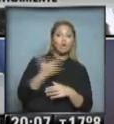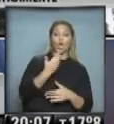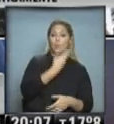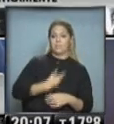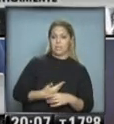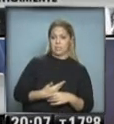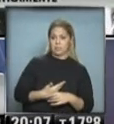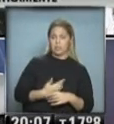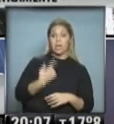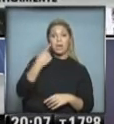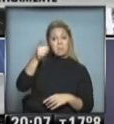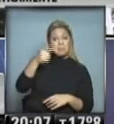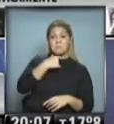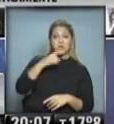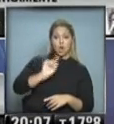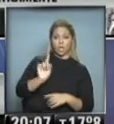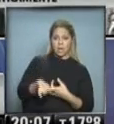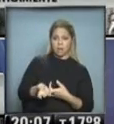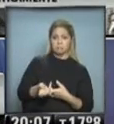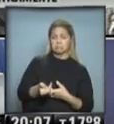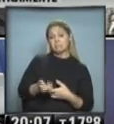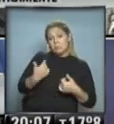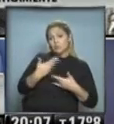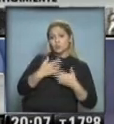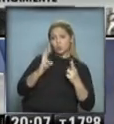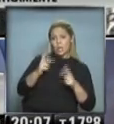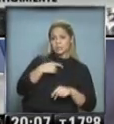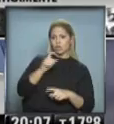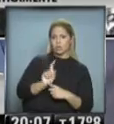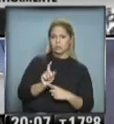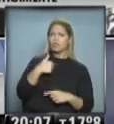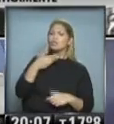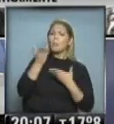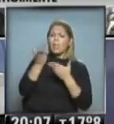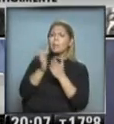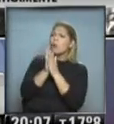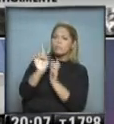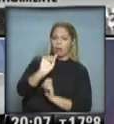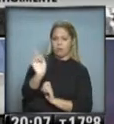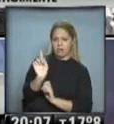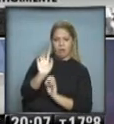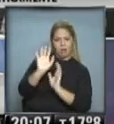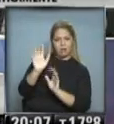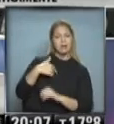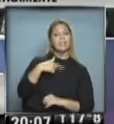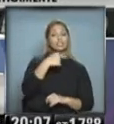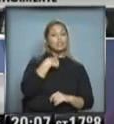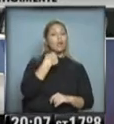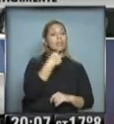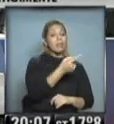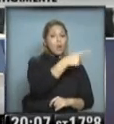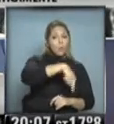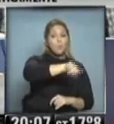quisieran, no quieren, felizmente no quieren. No estamos rogándonos, sino más bien, compañeras y